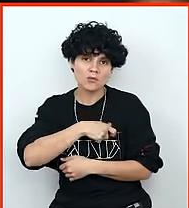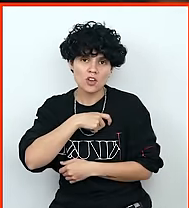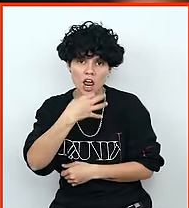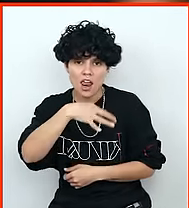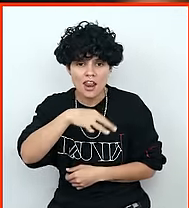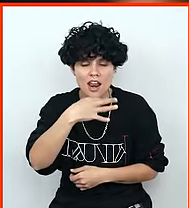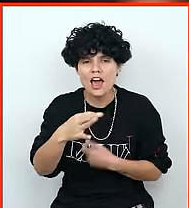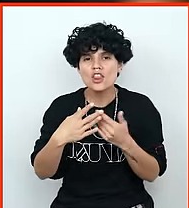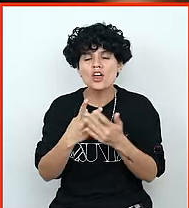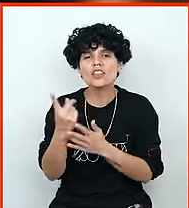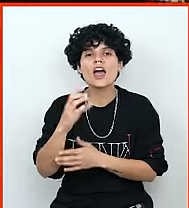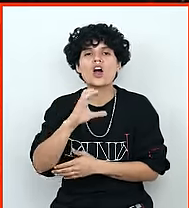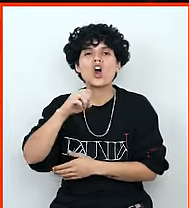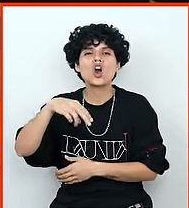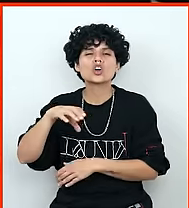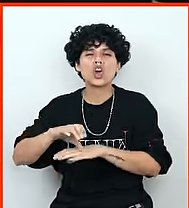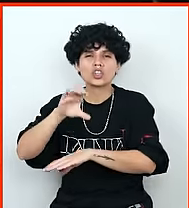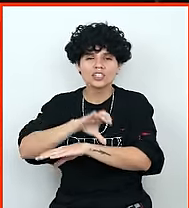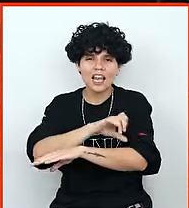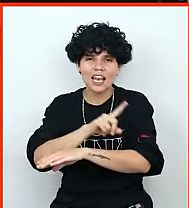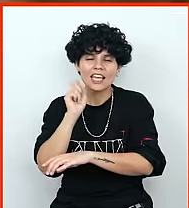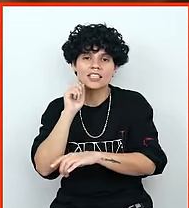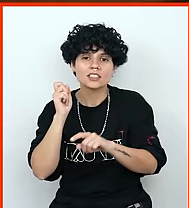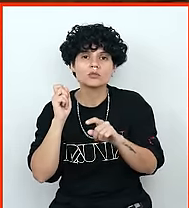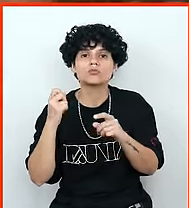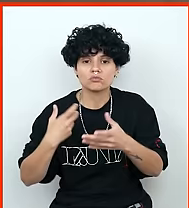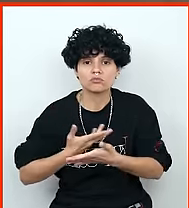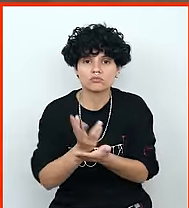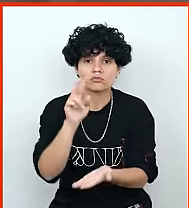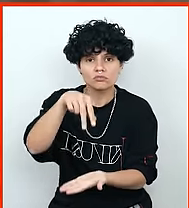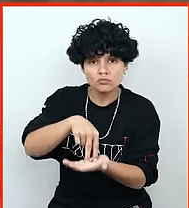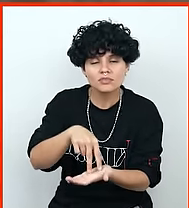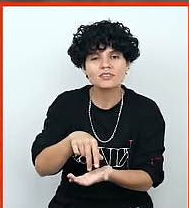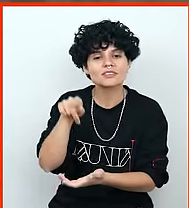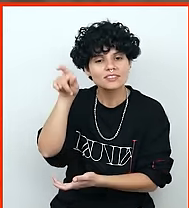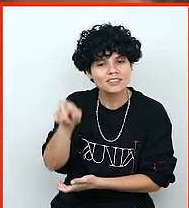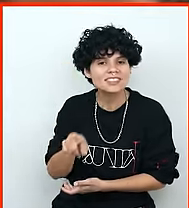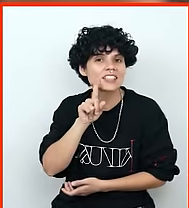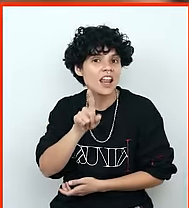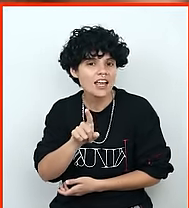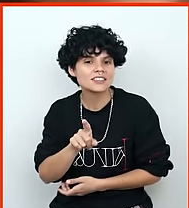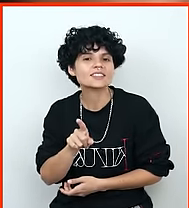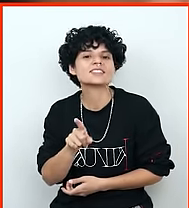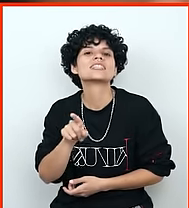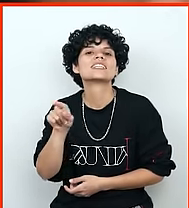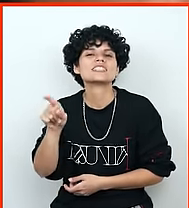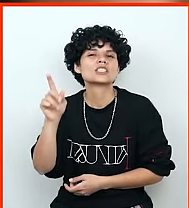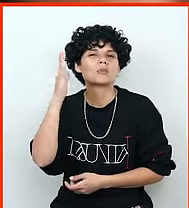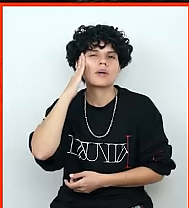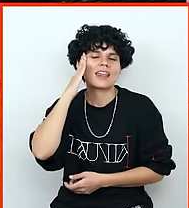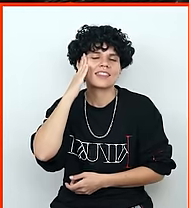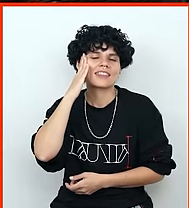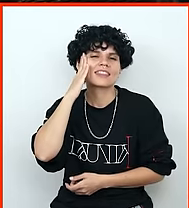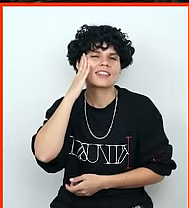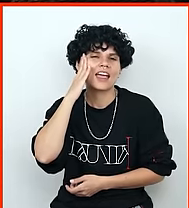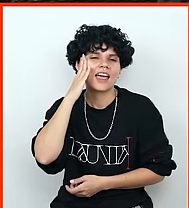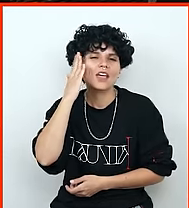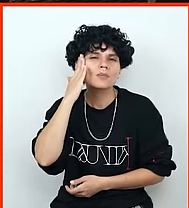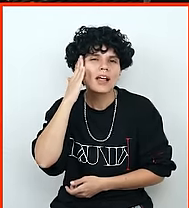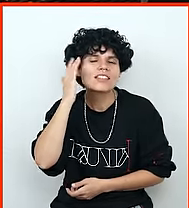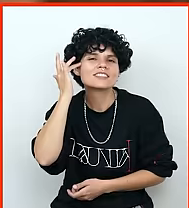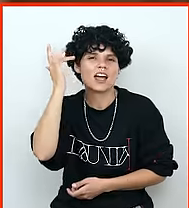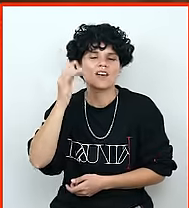hispana desde Conchalí y la Norte para el mundo. Saben bien de quiénes les hablo, ¿no? Fichas de Mente Sabia que,